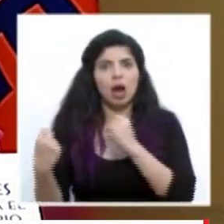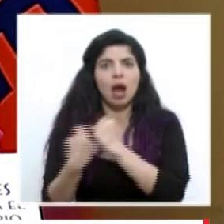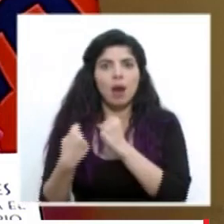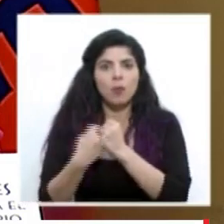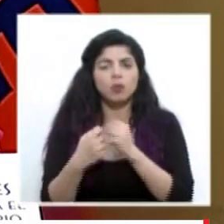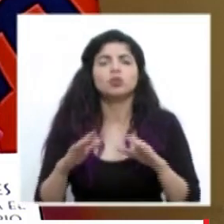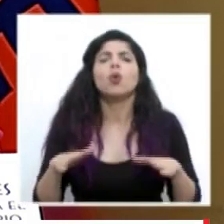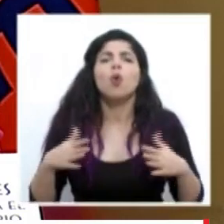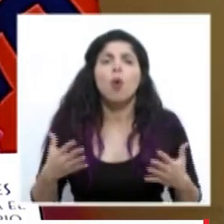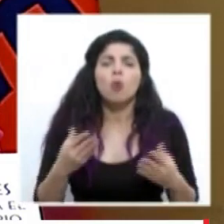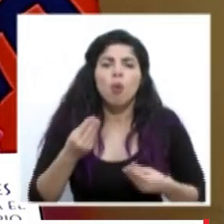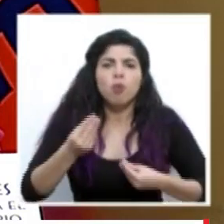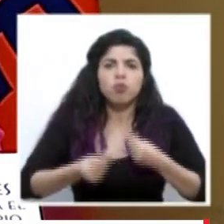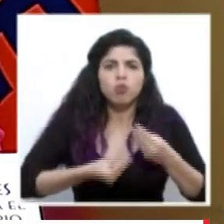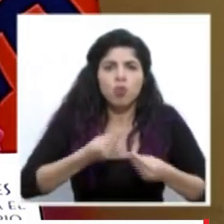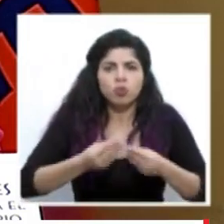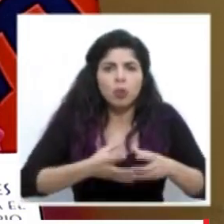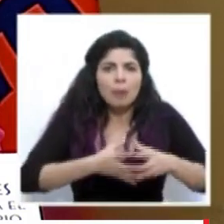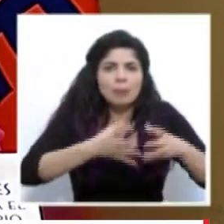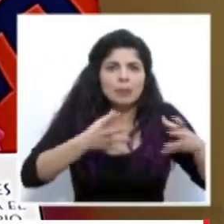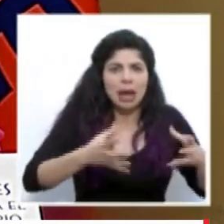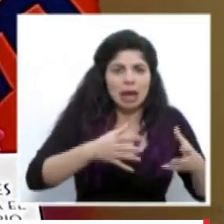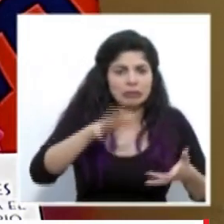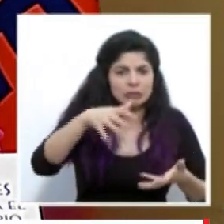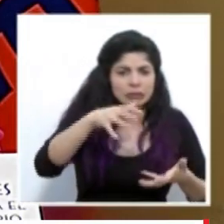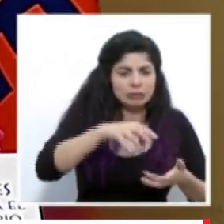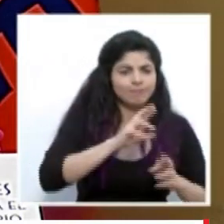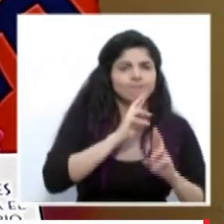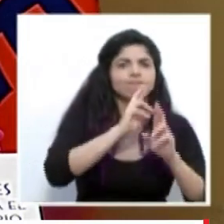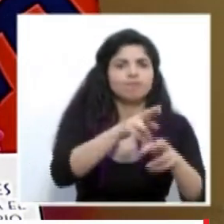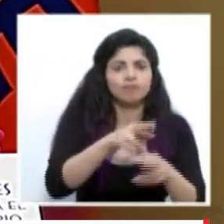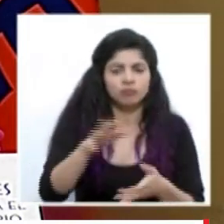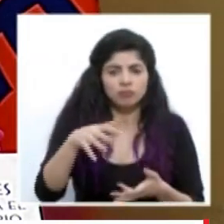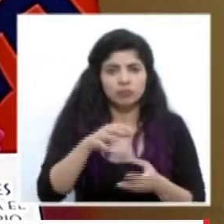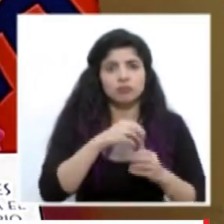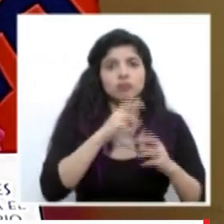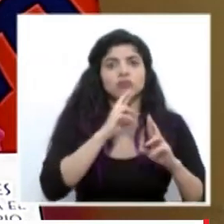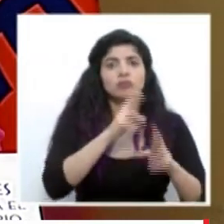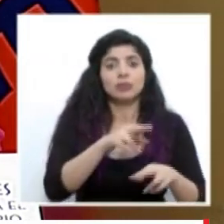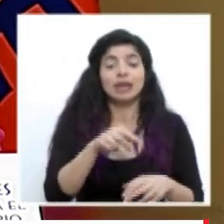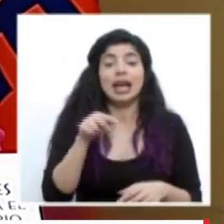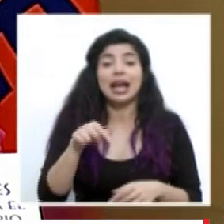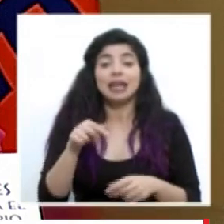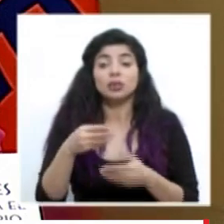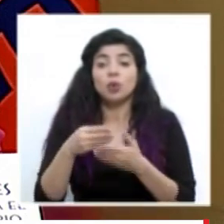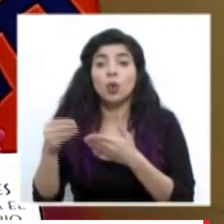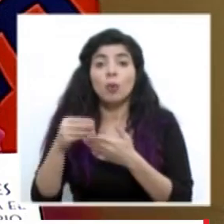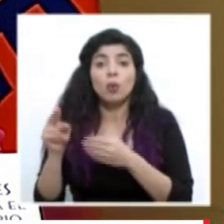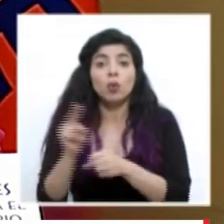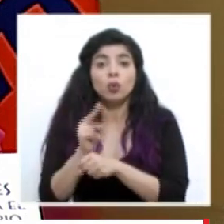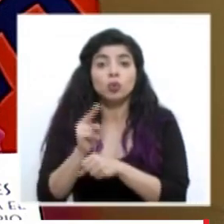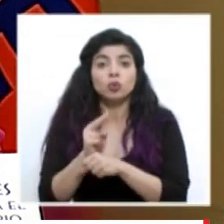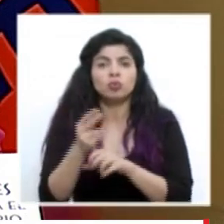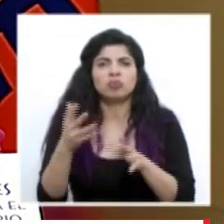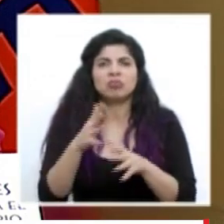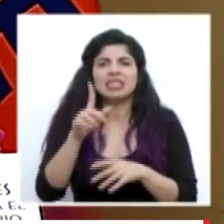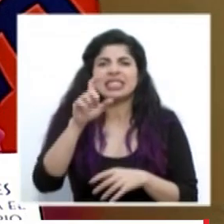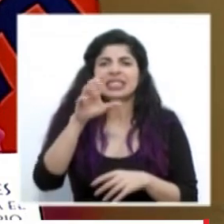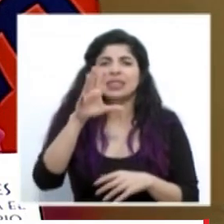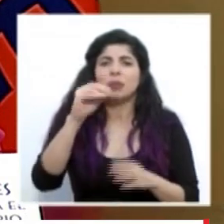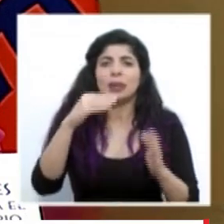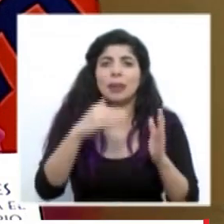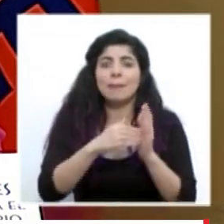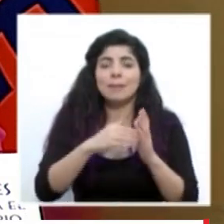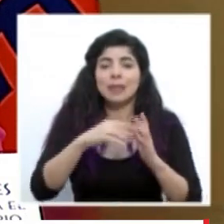la producción en alto volumen y pues hacen uso de estas compras que hicimos por aproximadamente